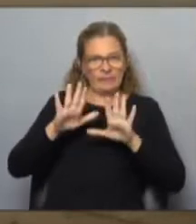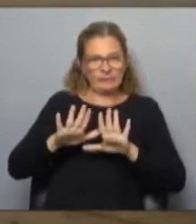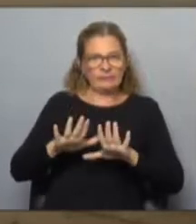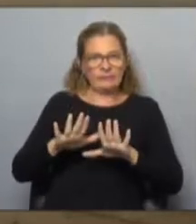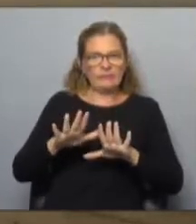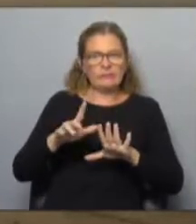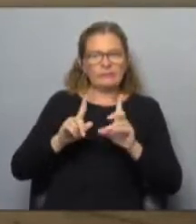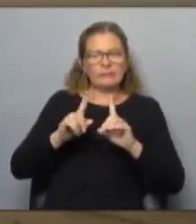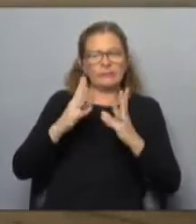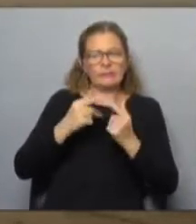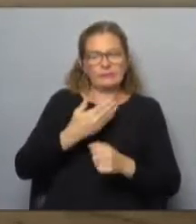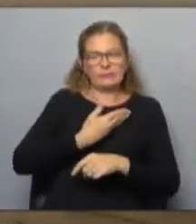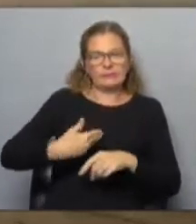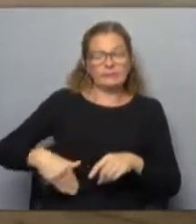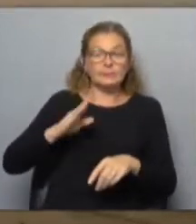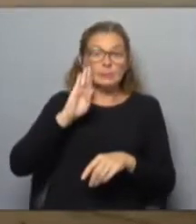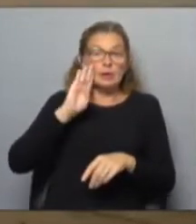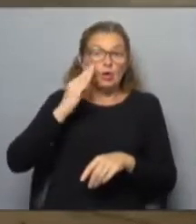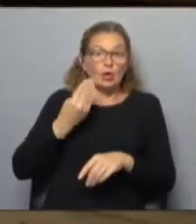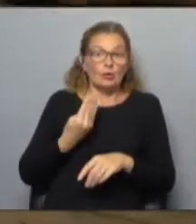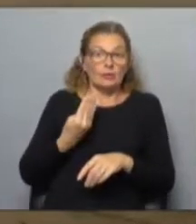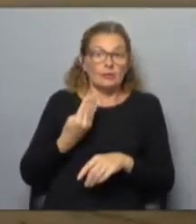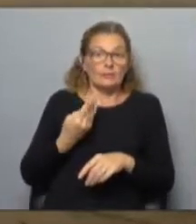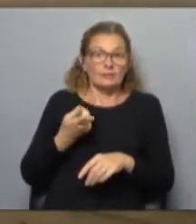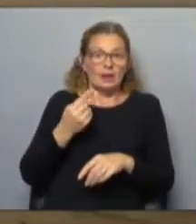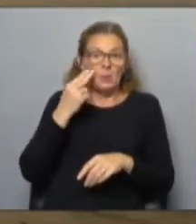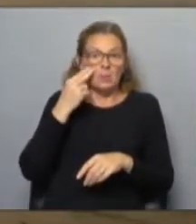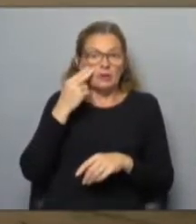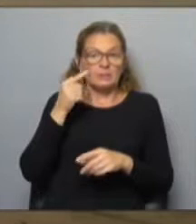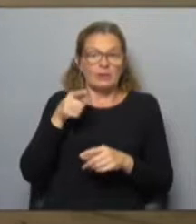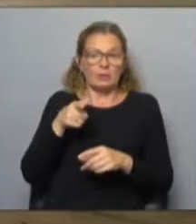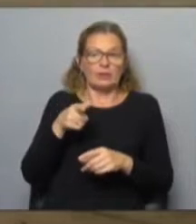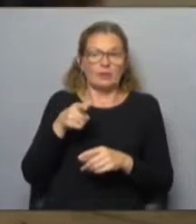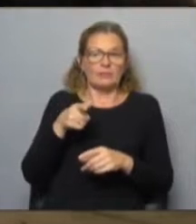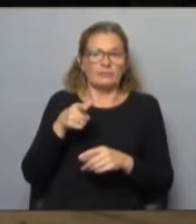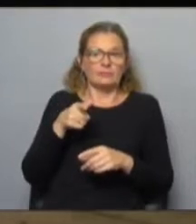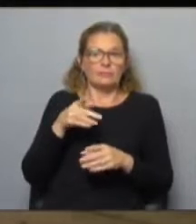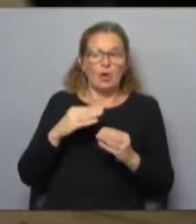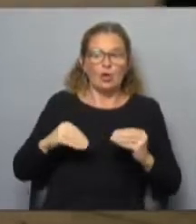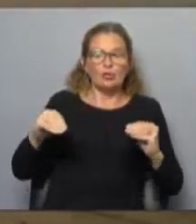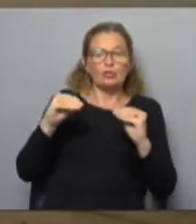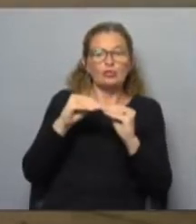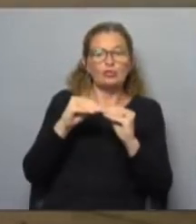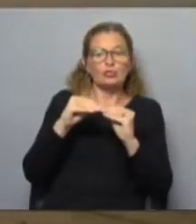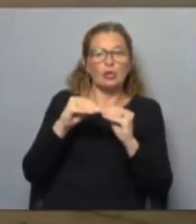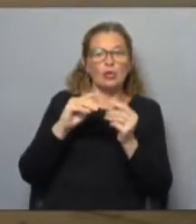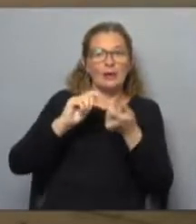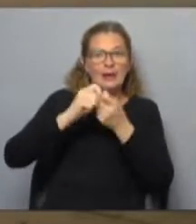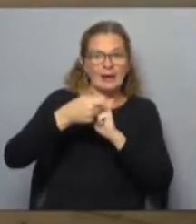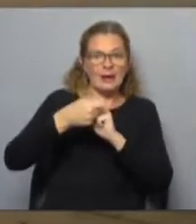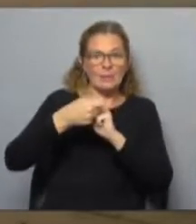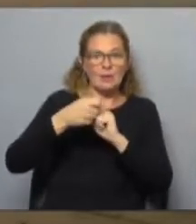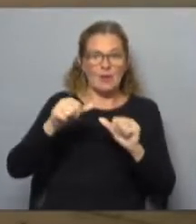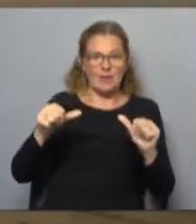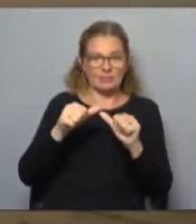donde de algún modo el gobierno reconoce que hay una afectación directa con lo que son todos los, el cambio que se está